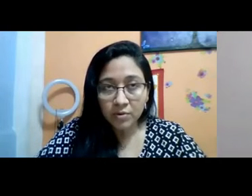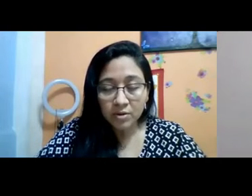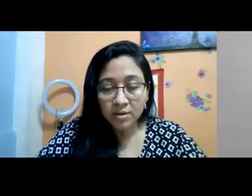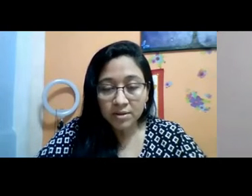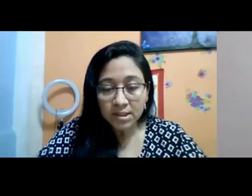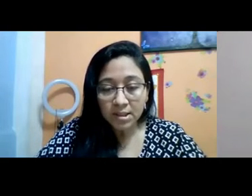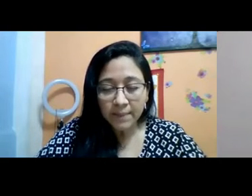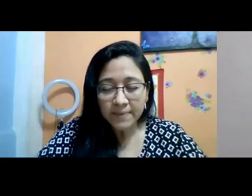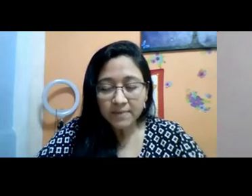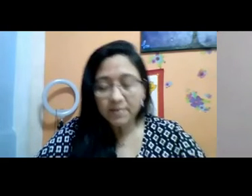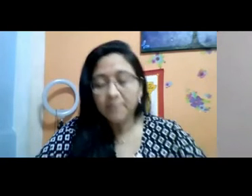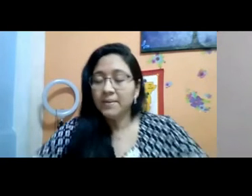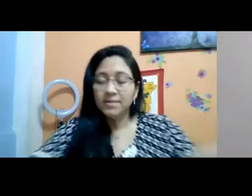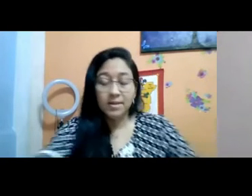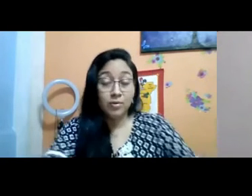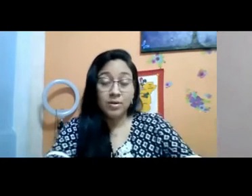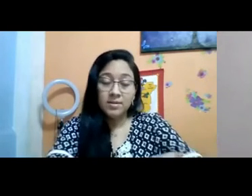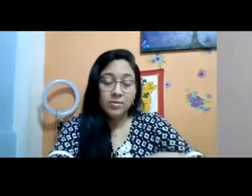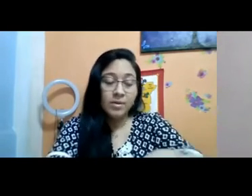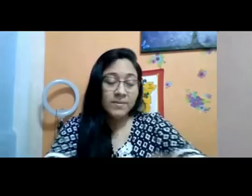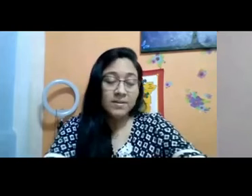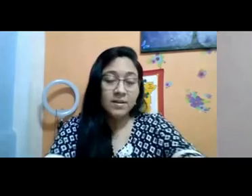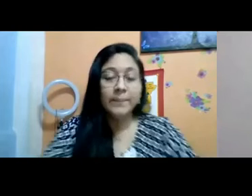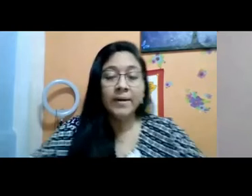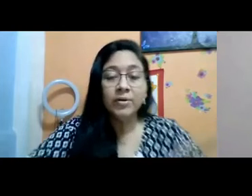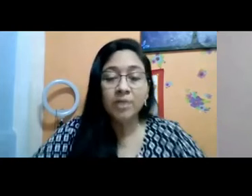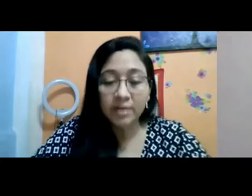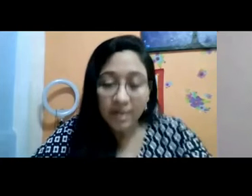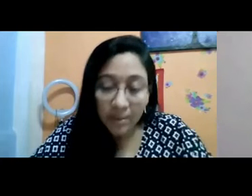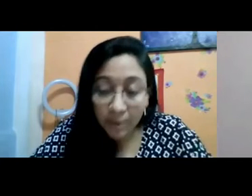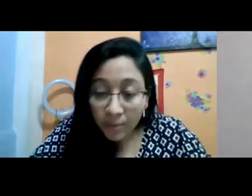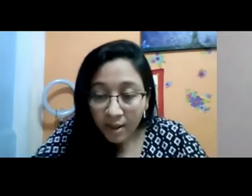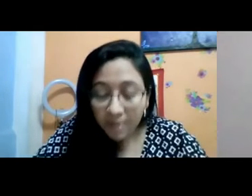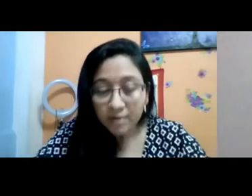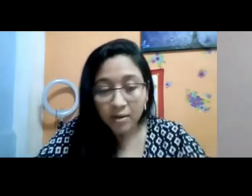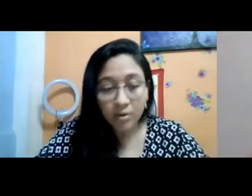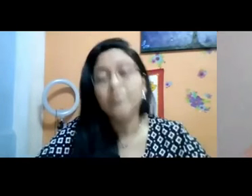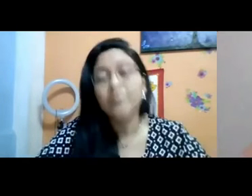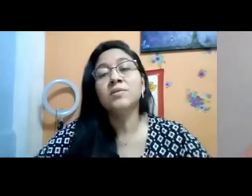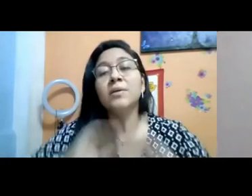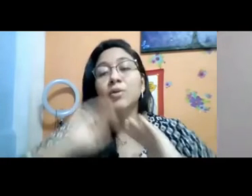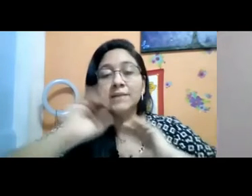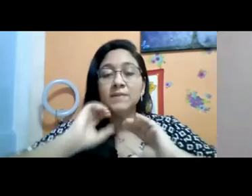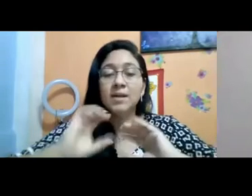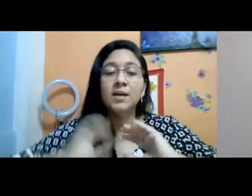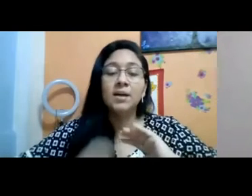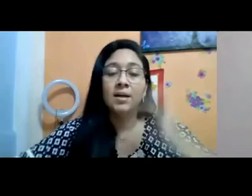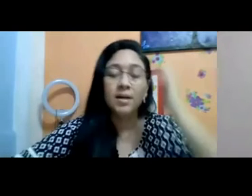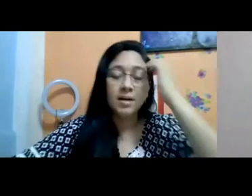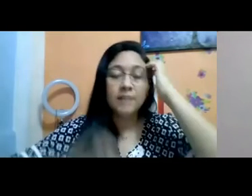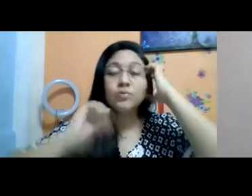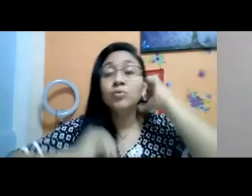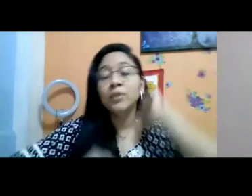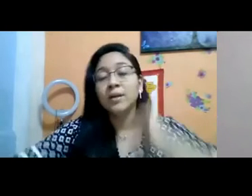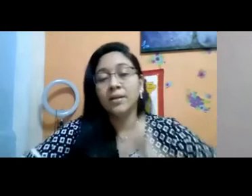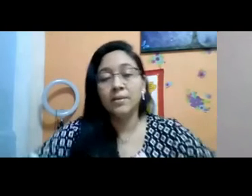estoy segura si les presenté, me parece que no les presenté, pero ya ahorita ya las voy a buscar y tengo las diapositivas donde está